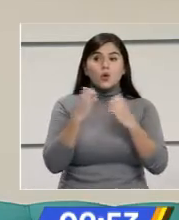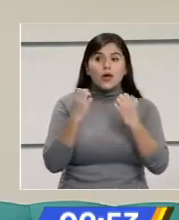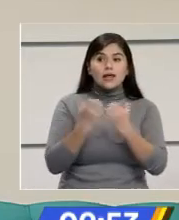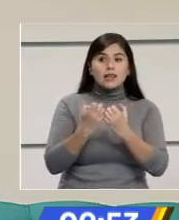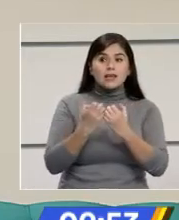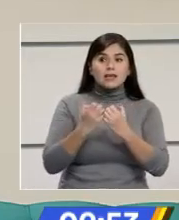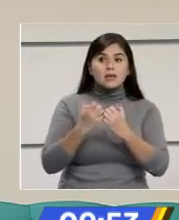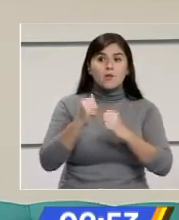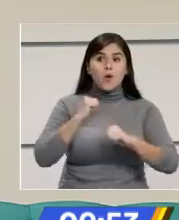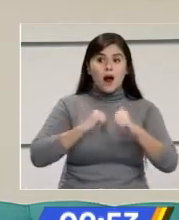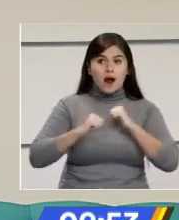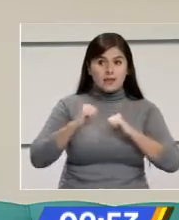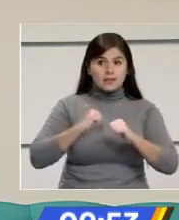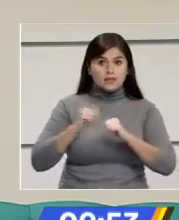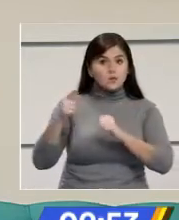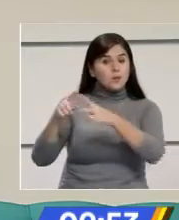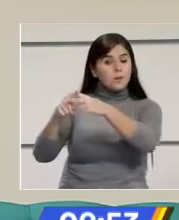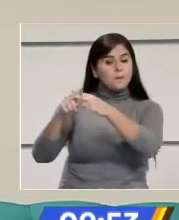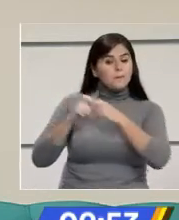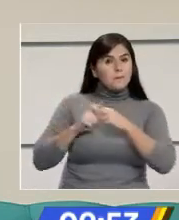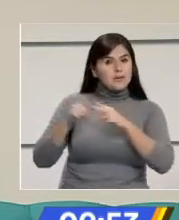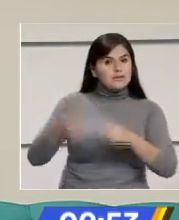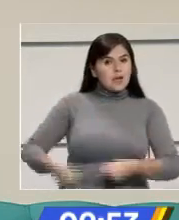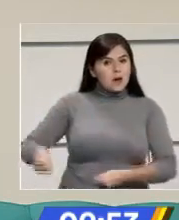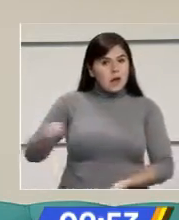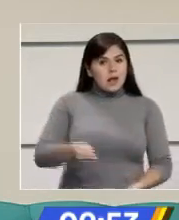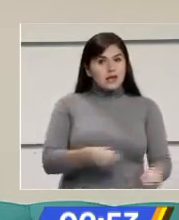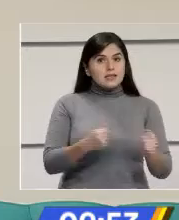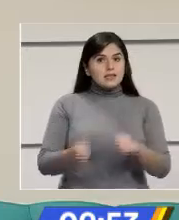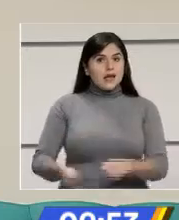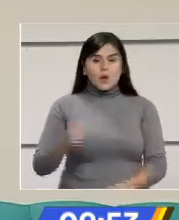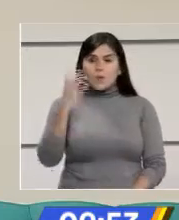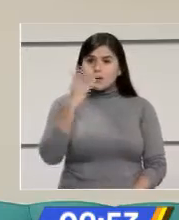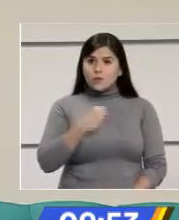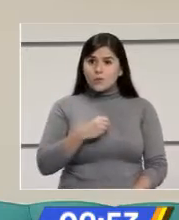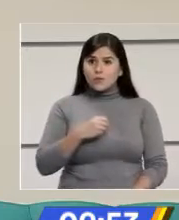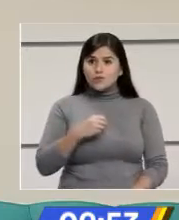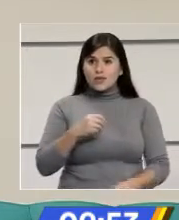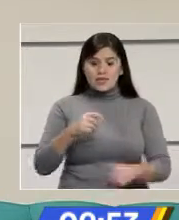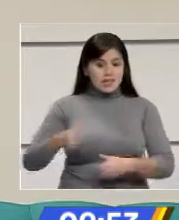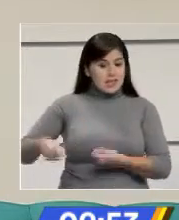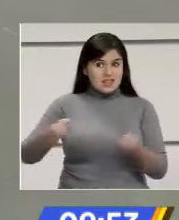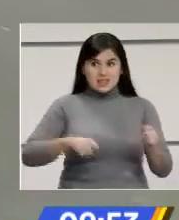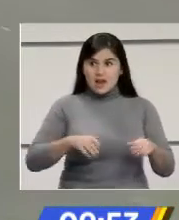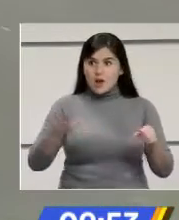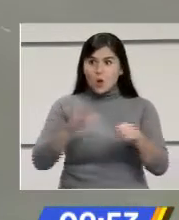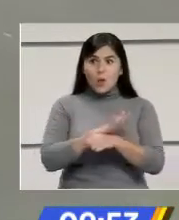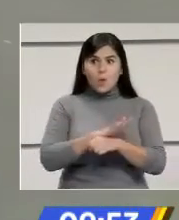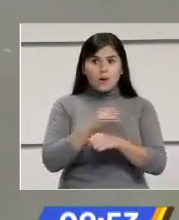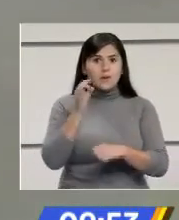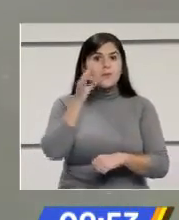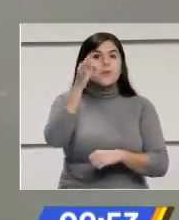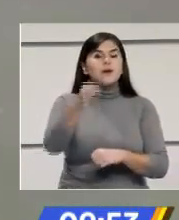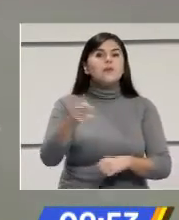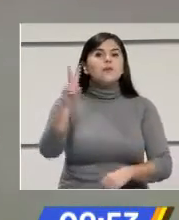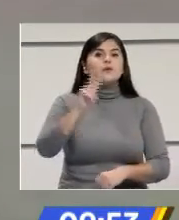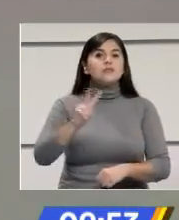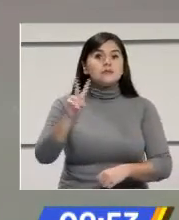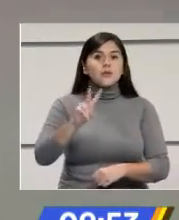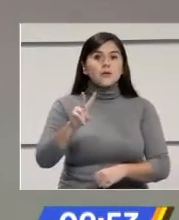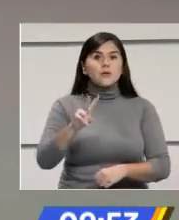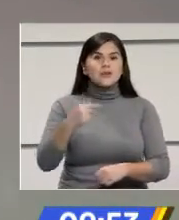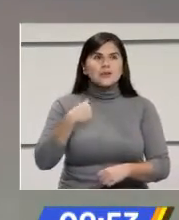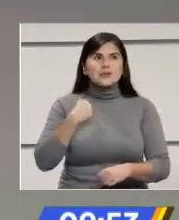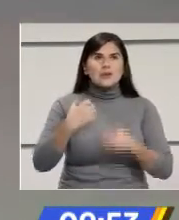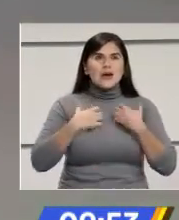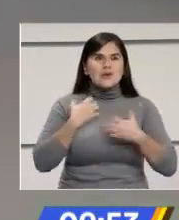son quienes me prestaron esta nagua muy hermosa y quienes me prestaron el traje completo guanacasteco para el próximo viernes, que